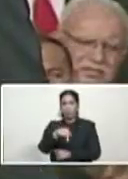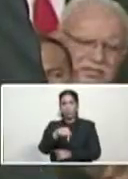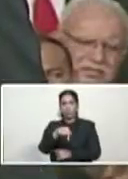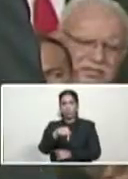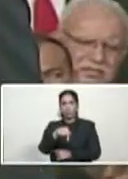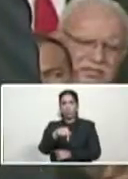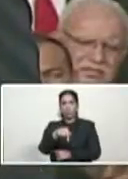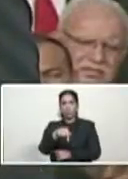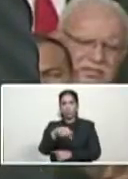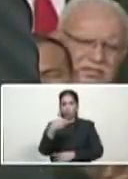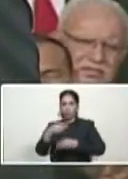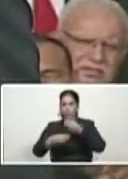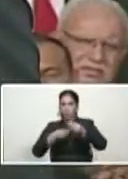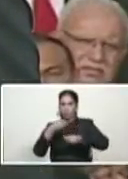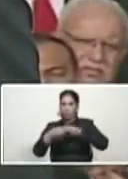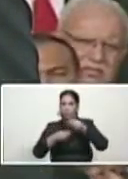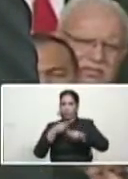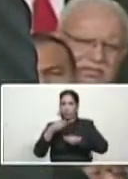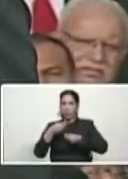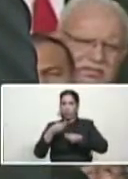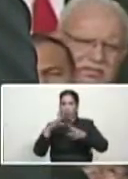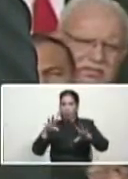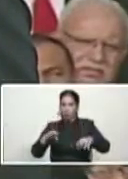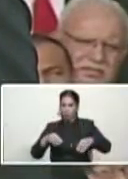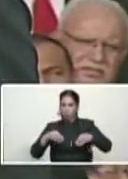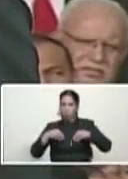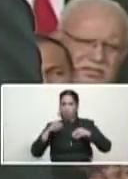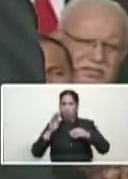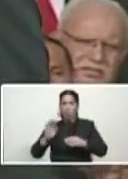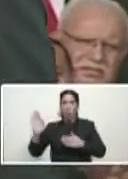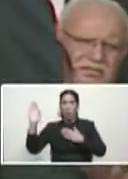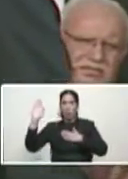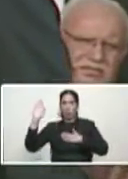de haber cumplido el compromiso del juramento,